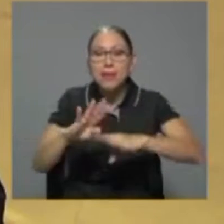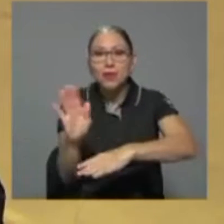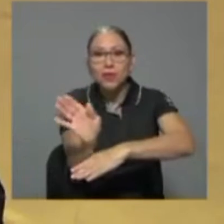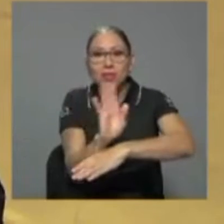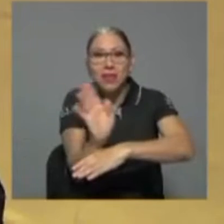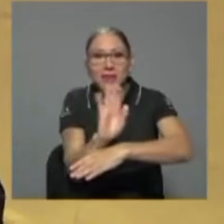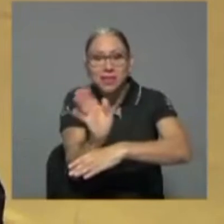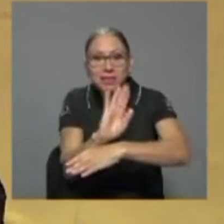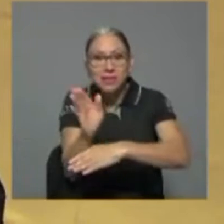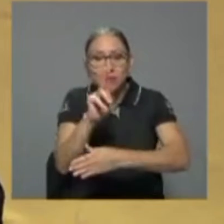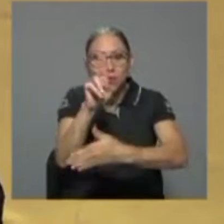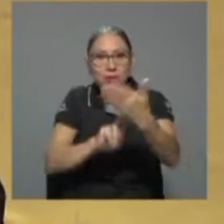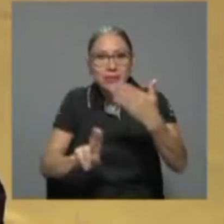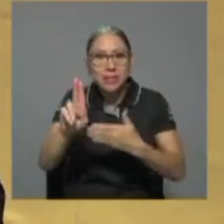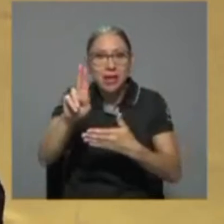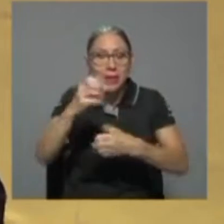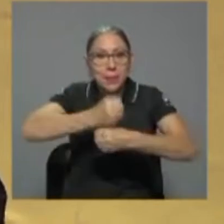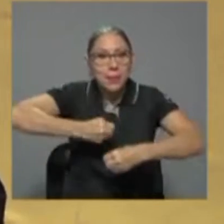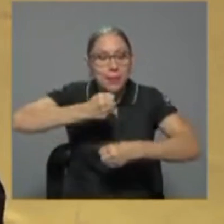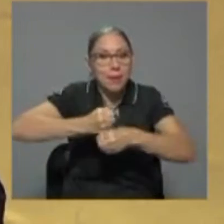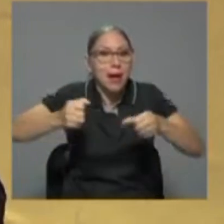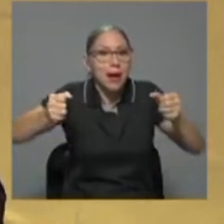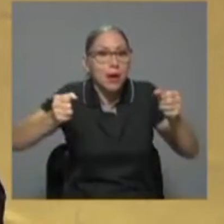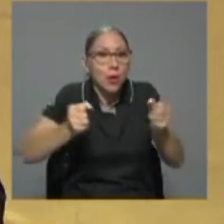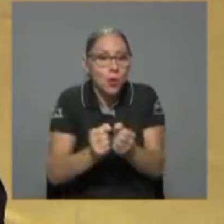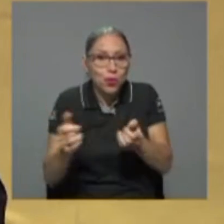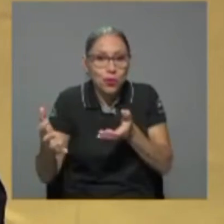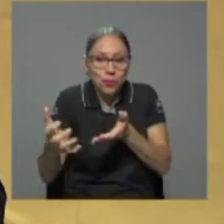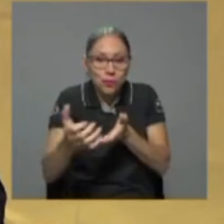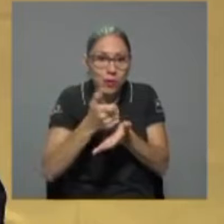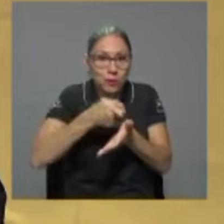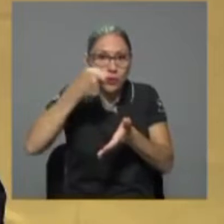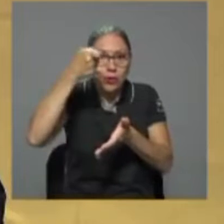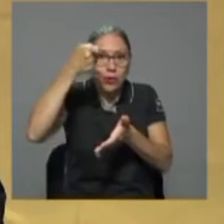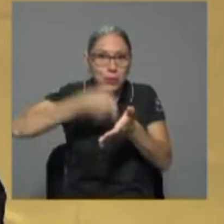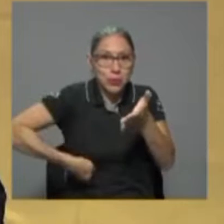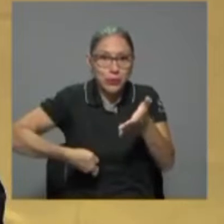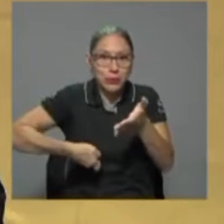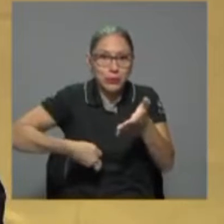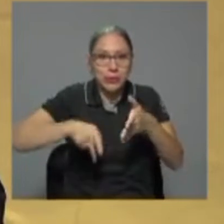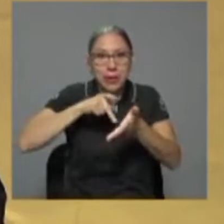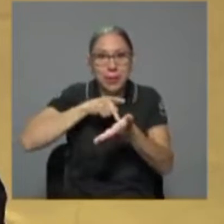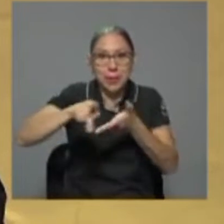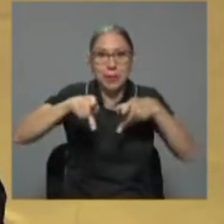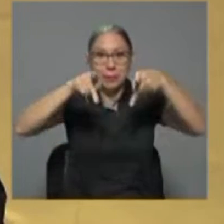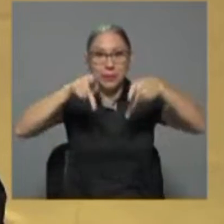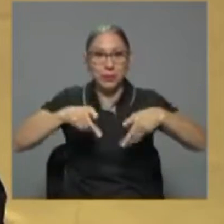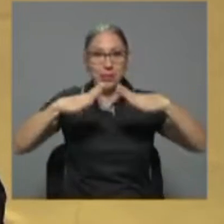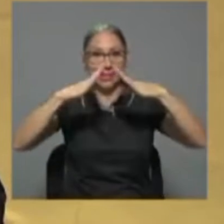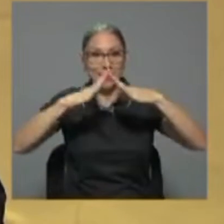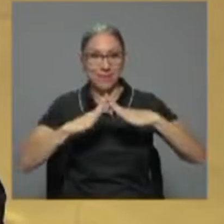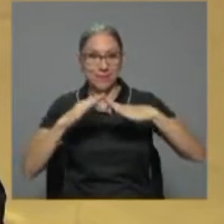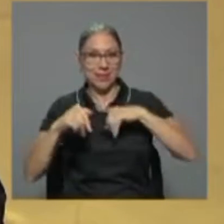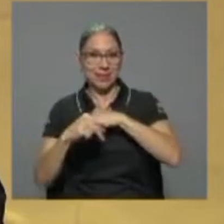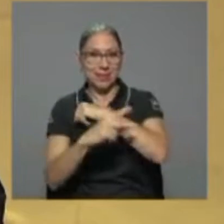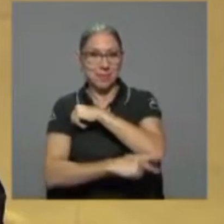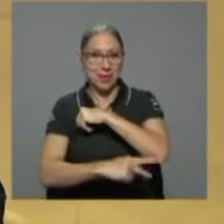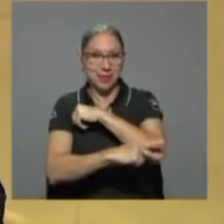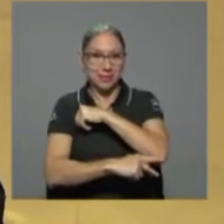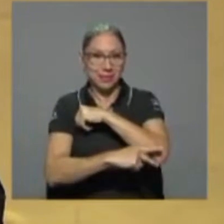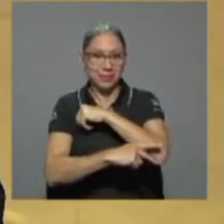universitario que se paga con los impuestos que tributan los habitantes de este país y la parte que